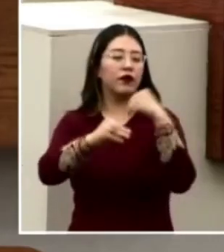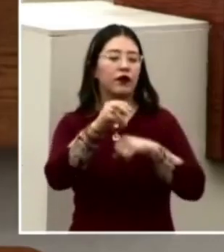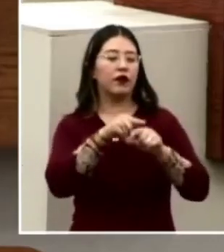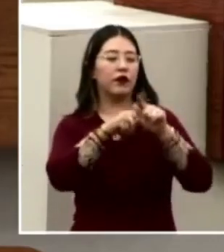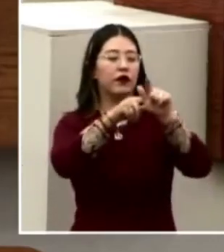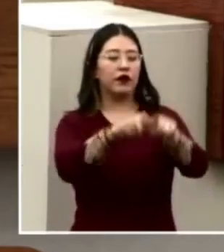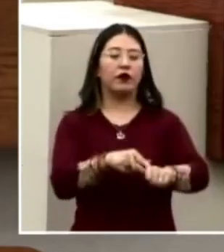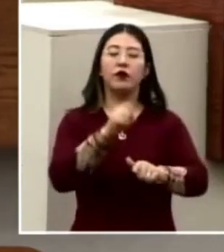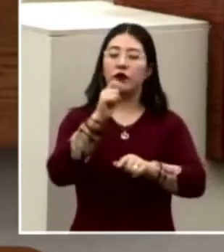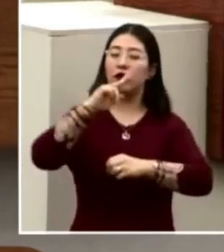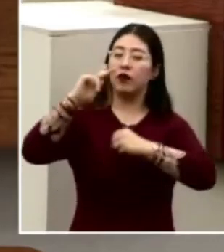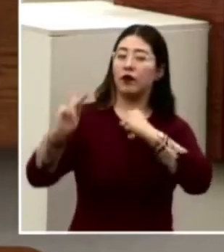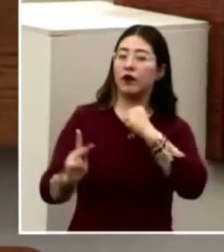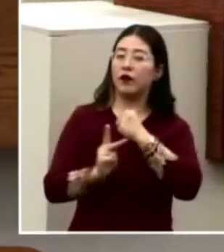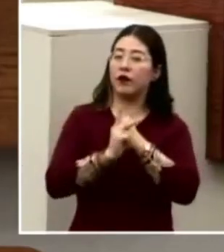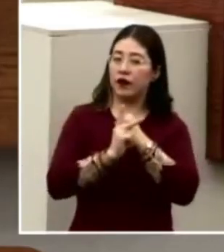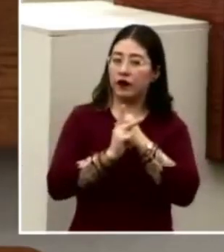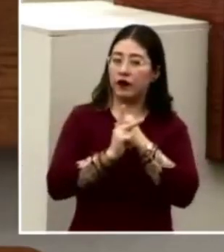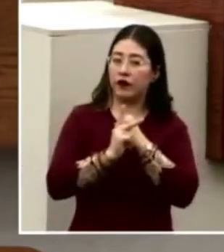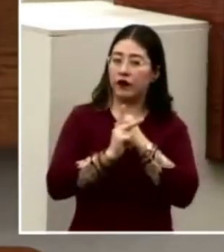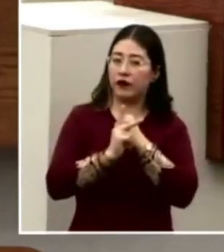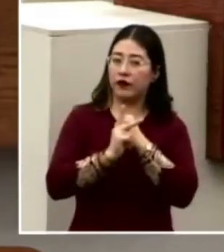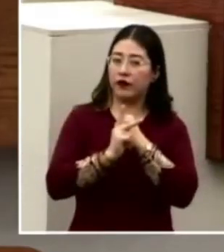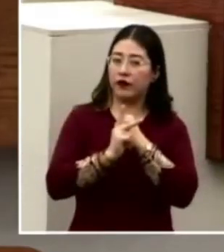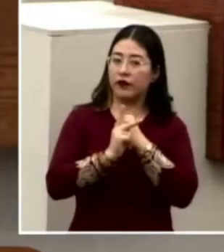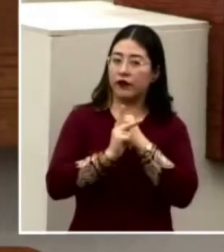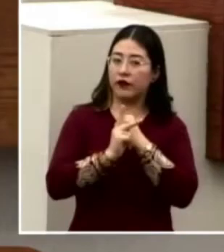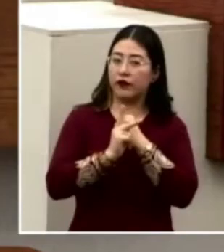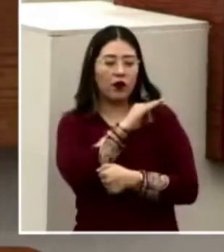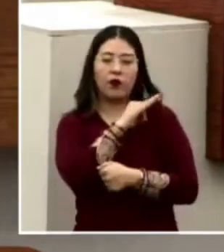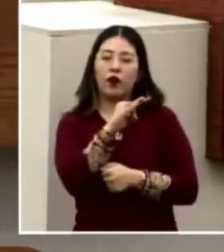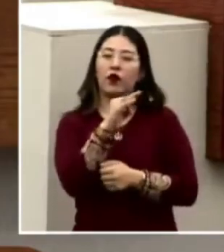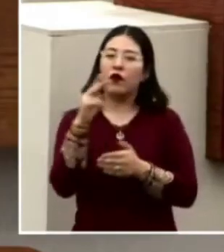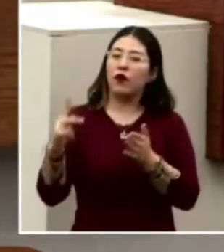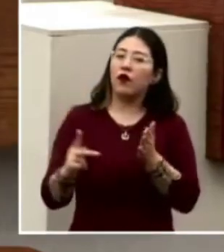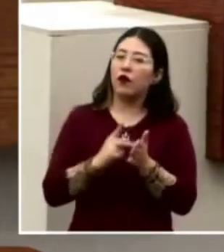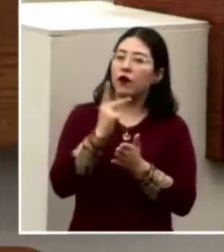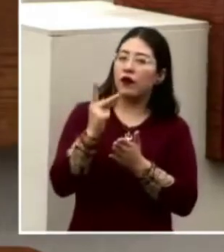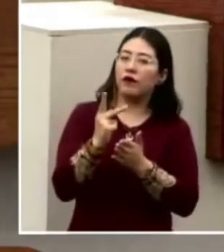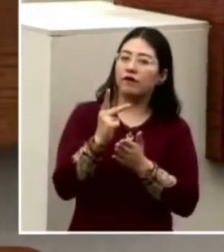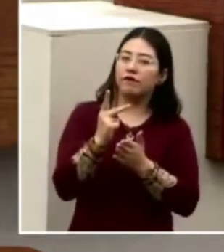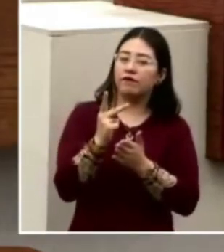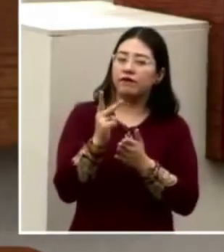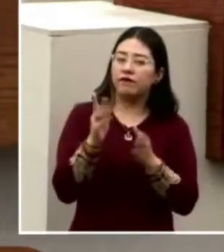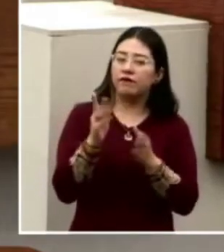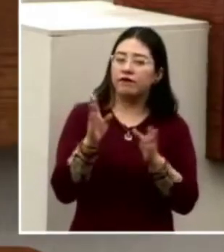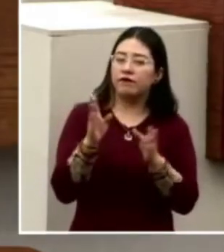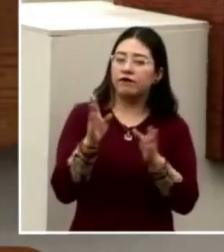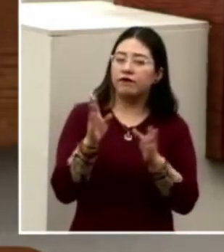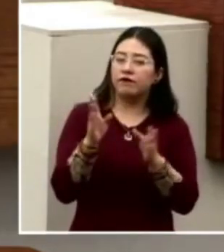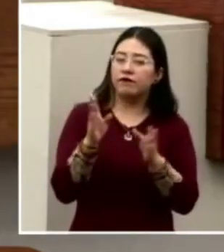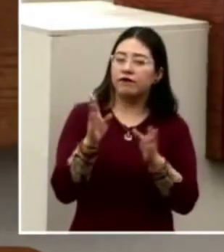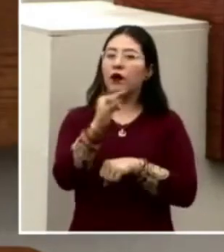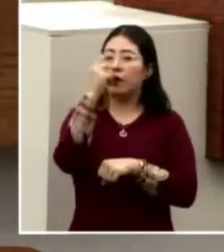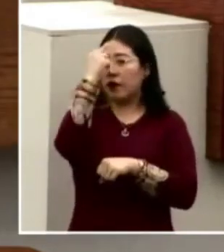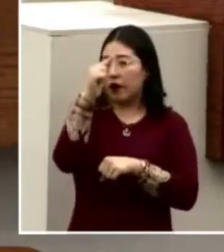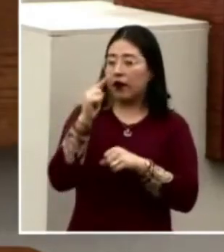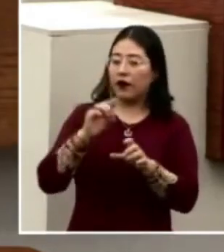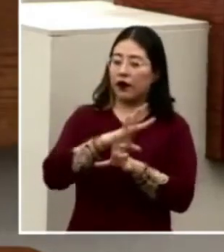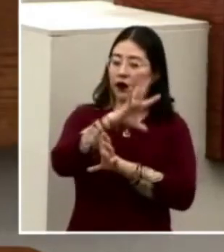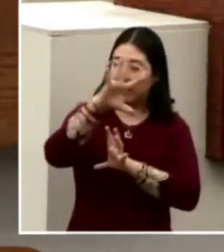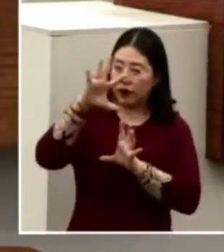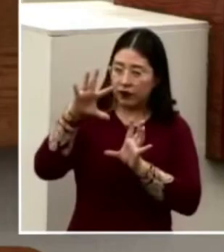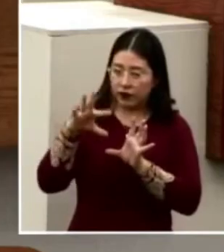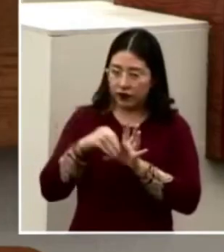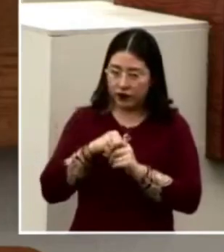sencillamente el país estaría ya inmerso en un proceso de 9 de las gubernaturas,